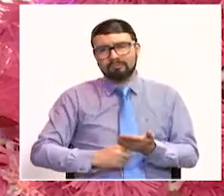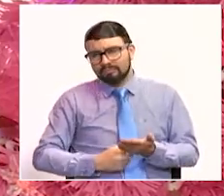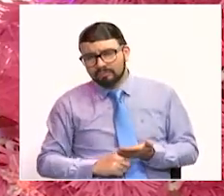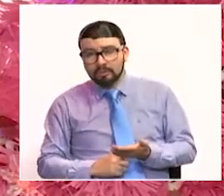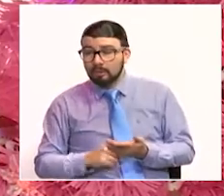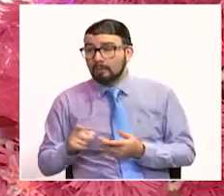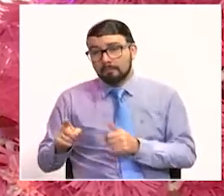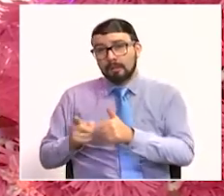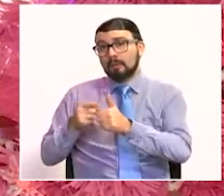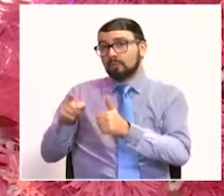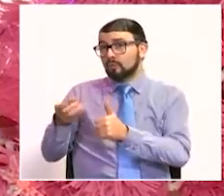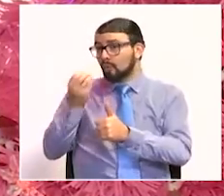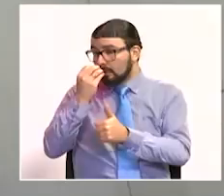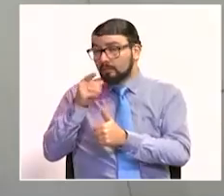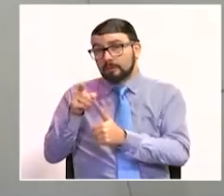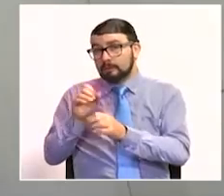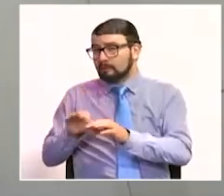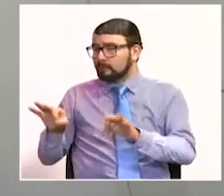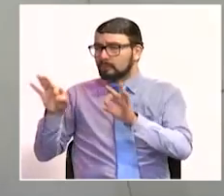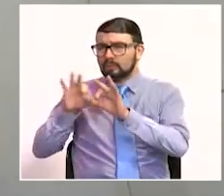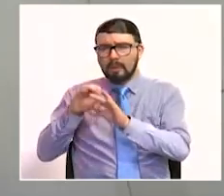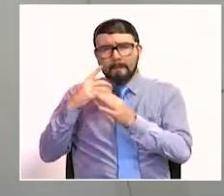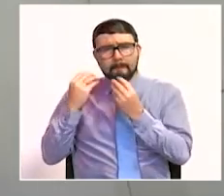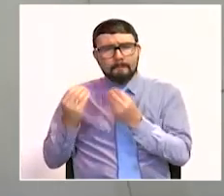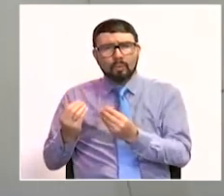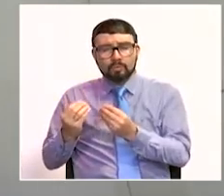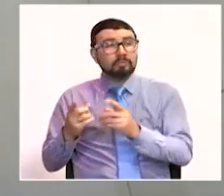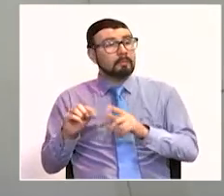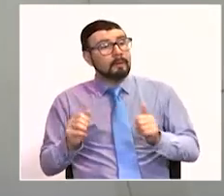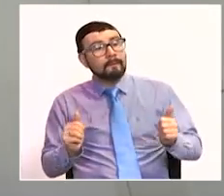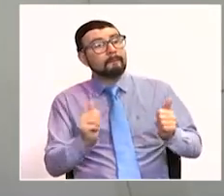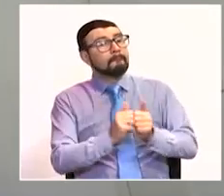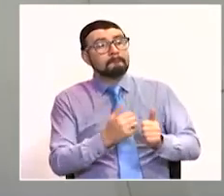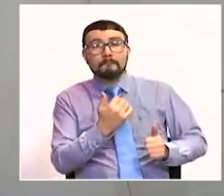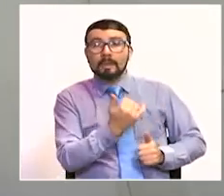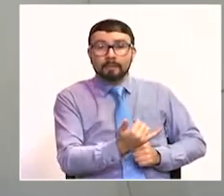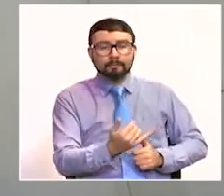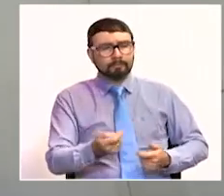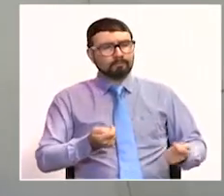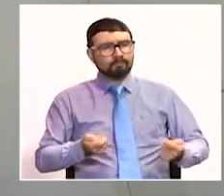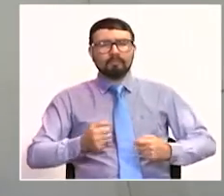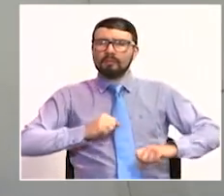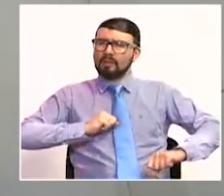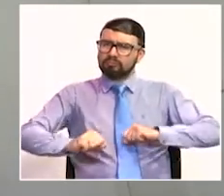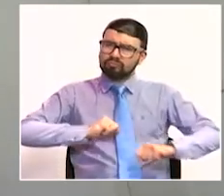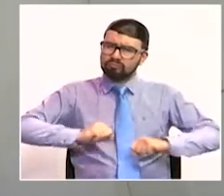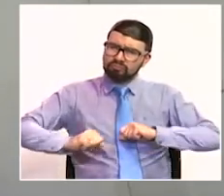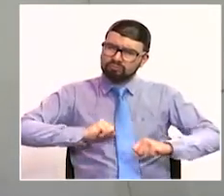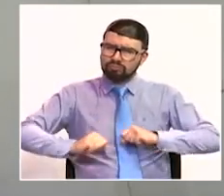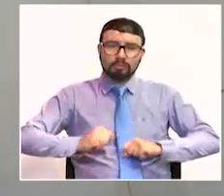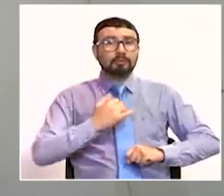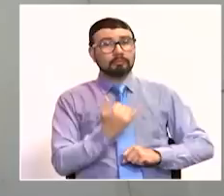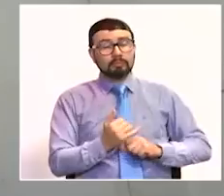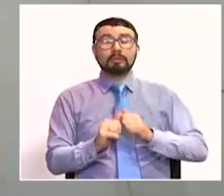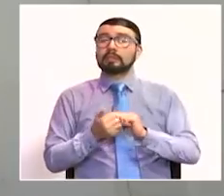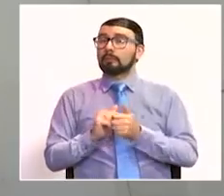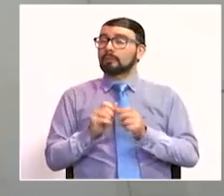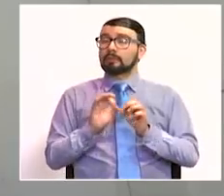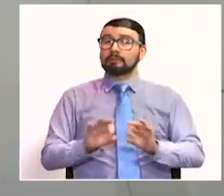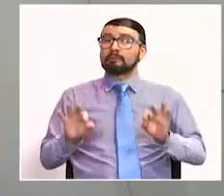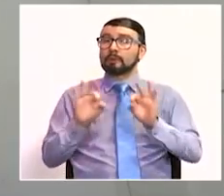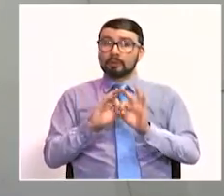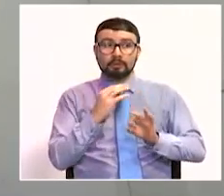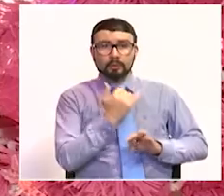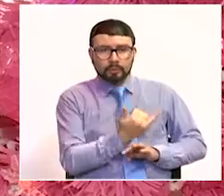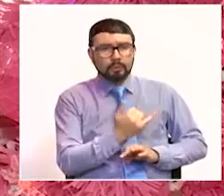fundamental que debemos poner en práctica, debemos también ir de la mano con el ejercicio, que es un estímulo supremamente